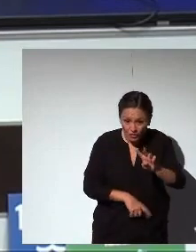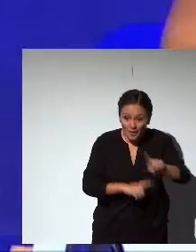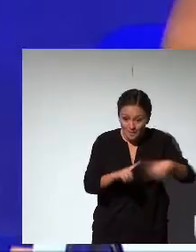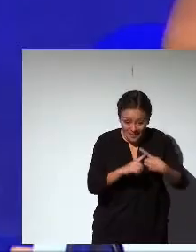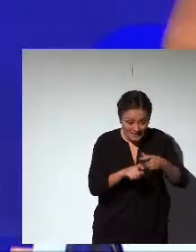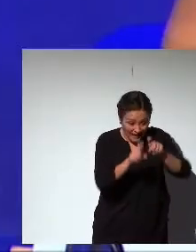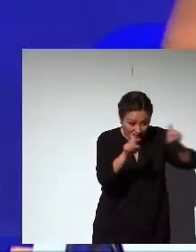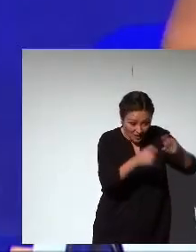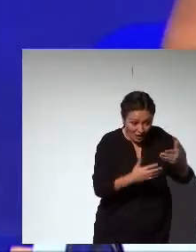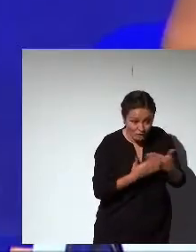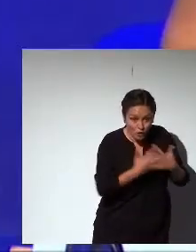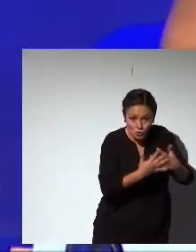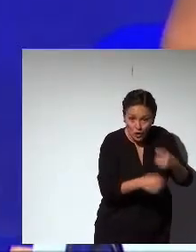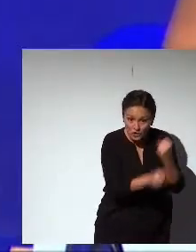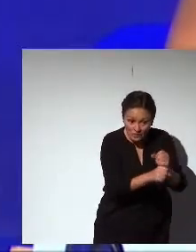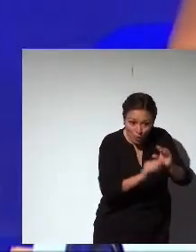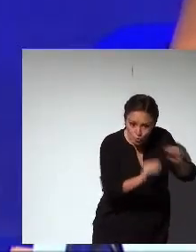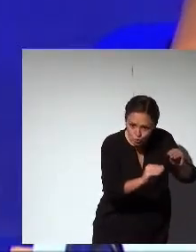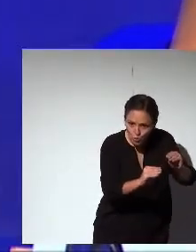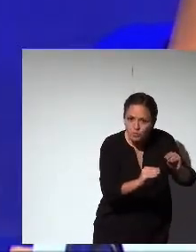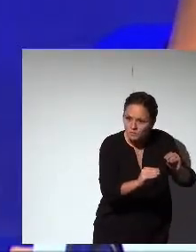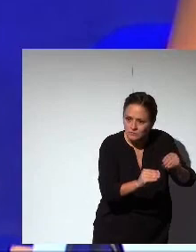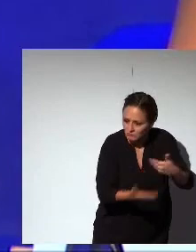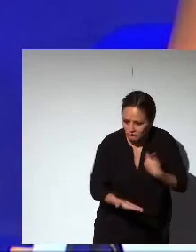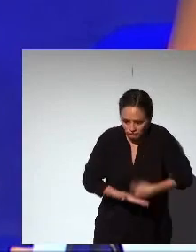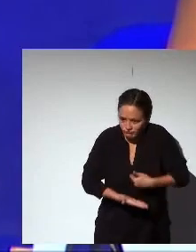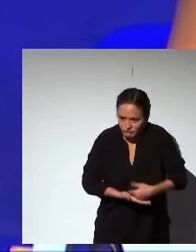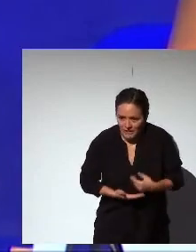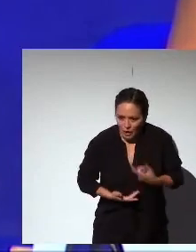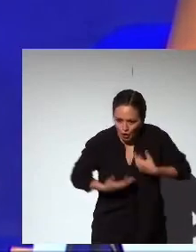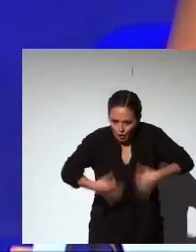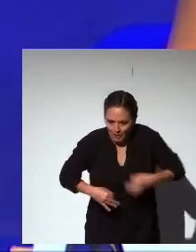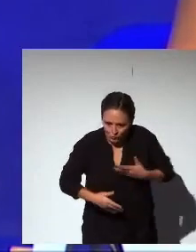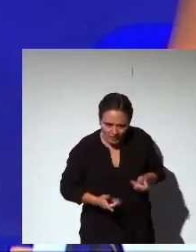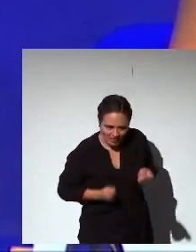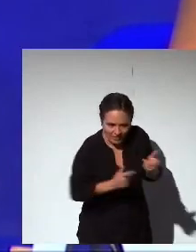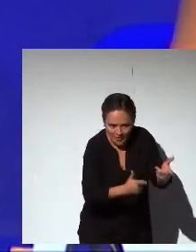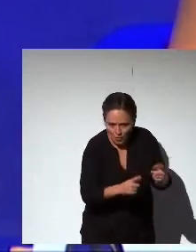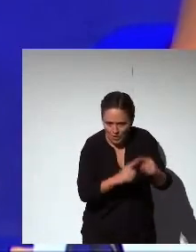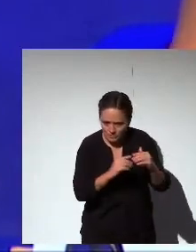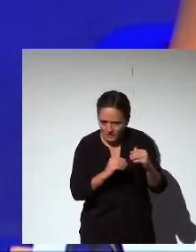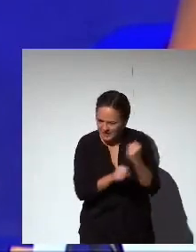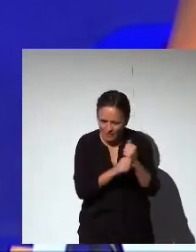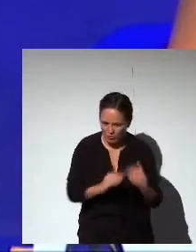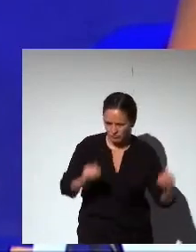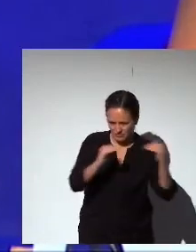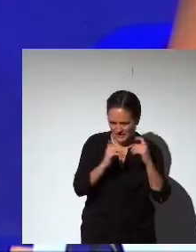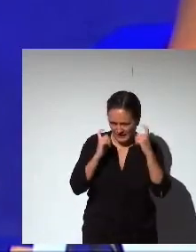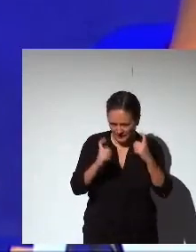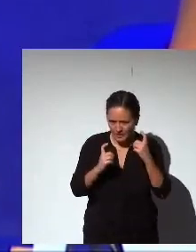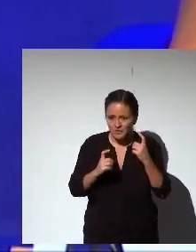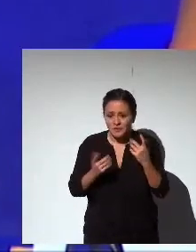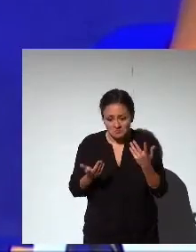de voluntariado estaban demostrando, que era altura de miras. Yo creo que se hizo un buen trabajo, creo que la gestión ha